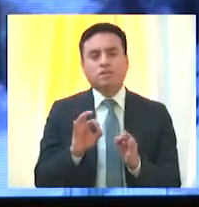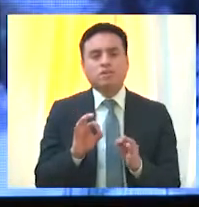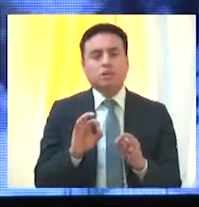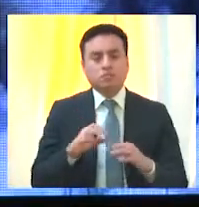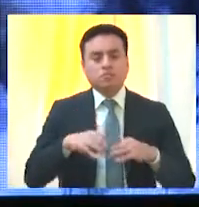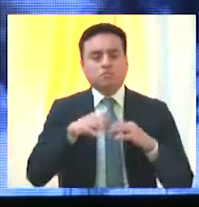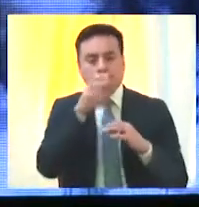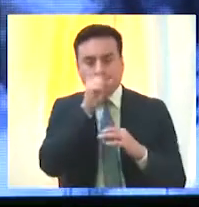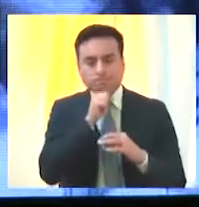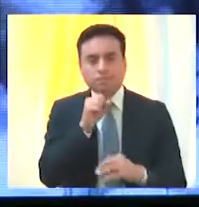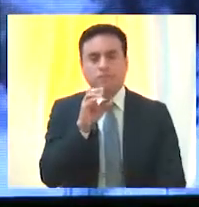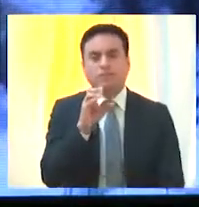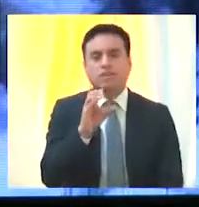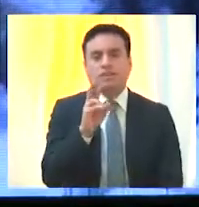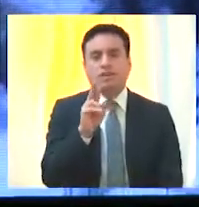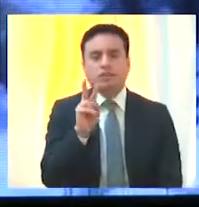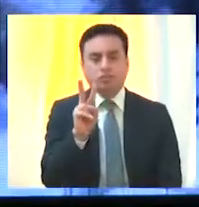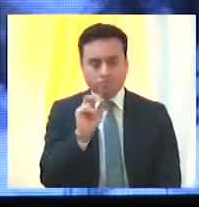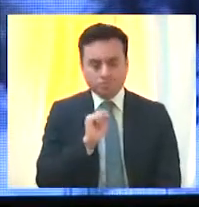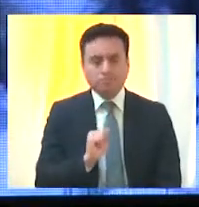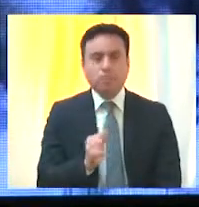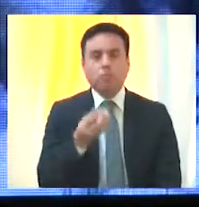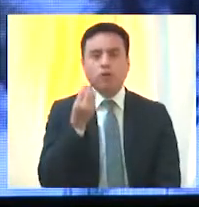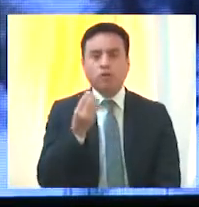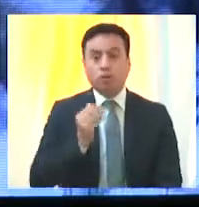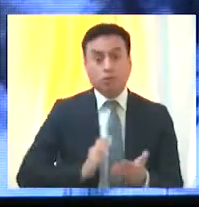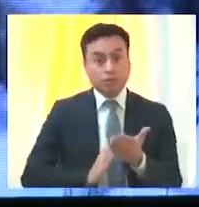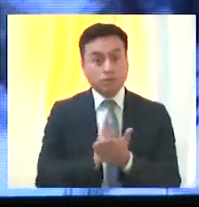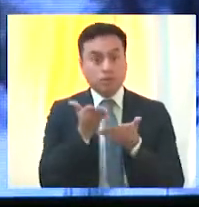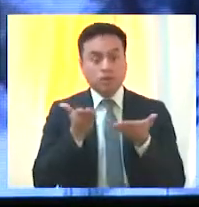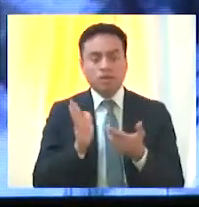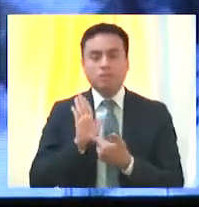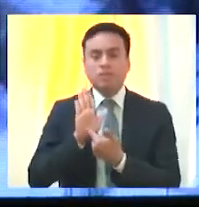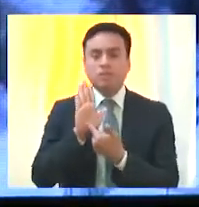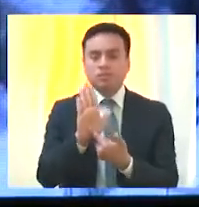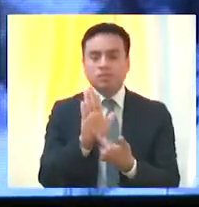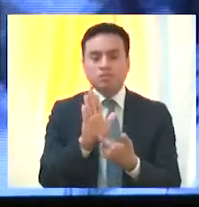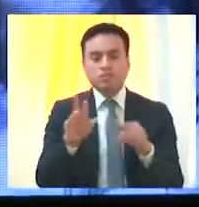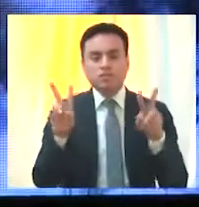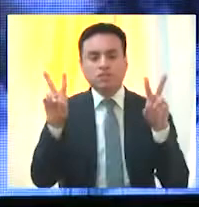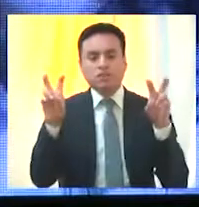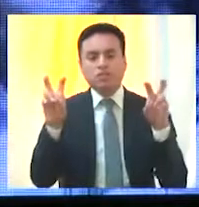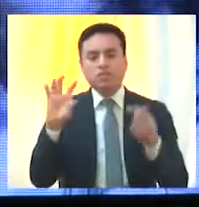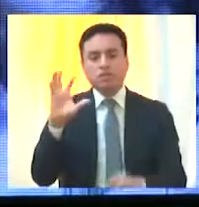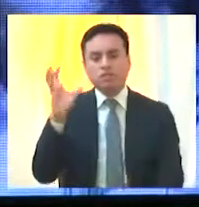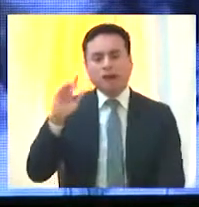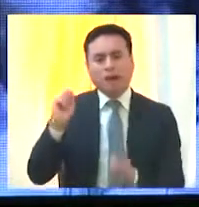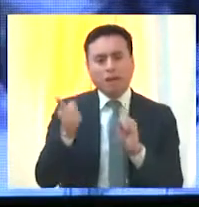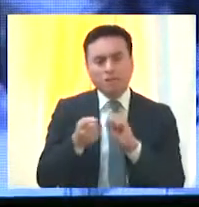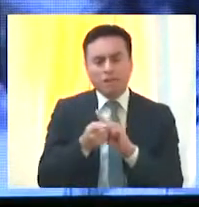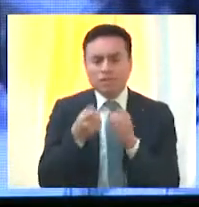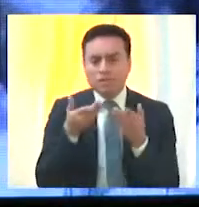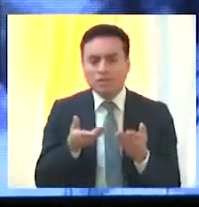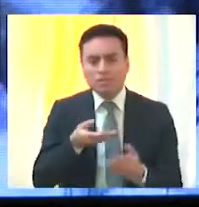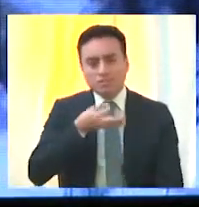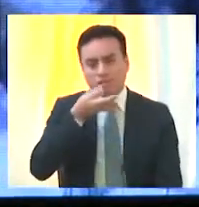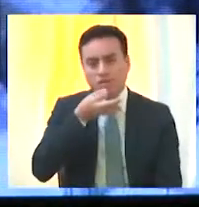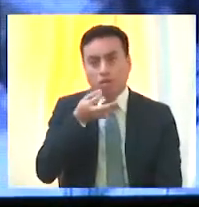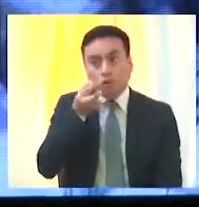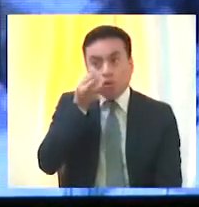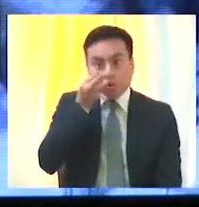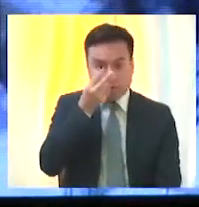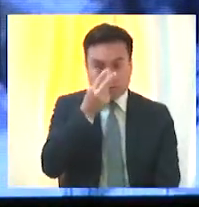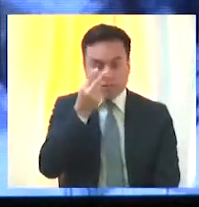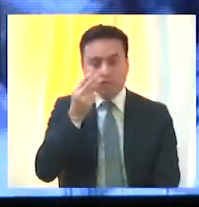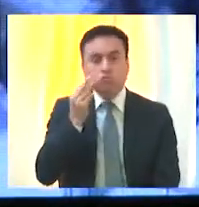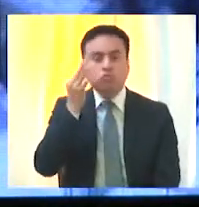conocido como CR2. Bueno, comencemos entonces con esta presentación que he titulado Nuestro Clima Cambiante. Precisamente voy a hablar de observaciones,